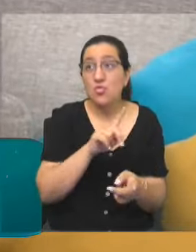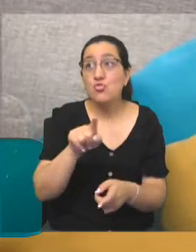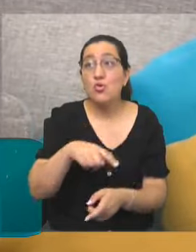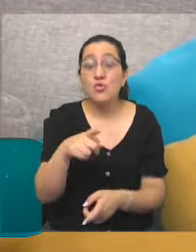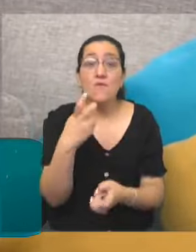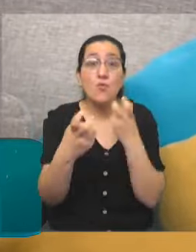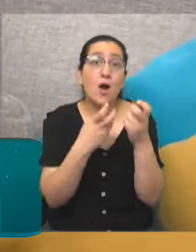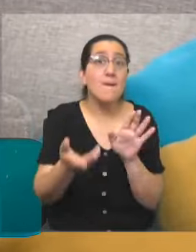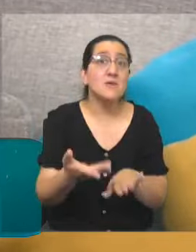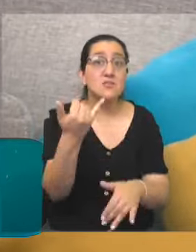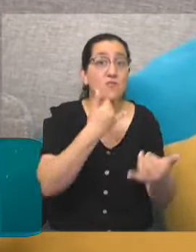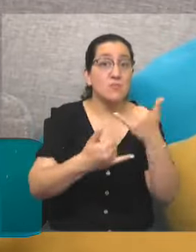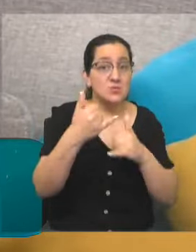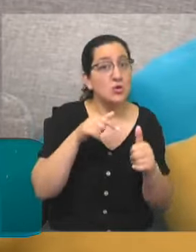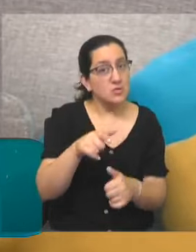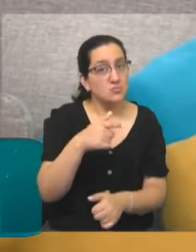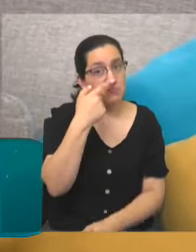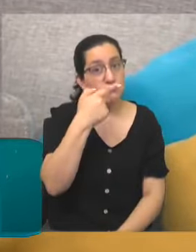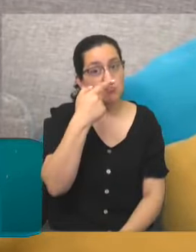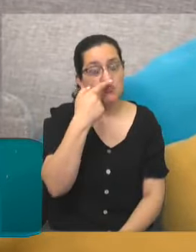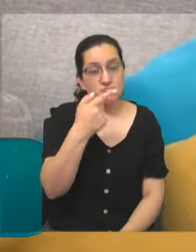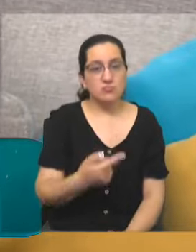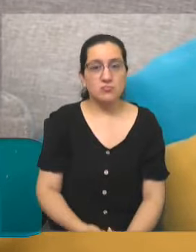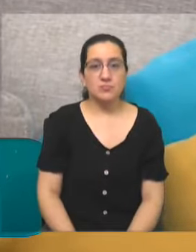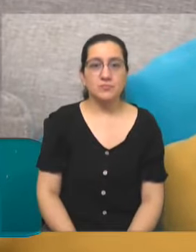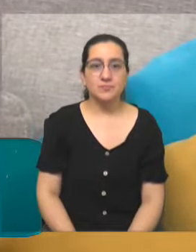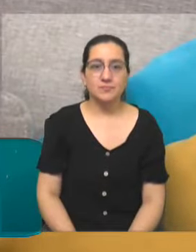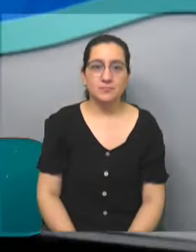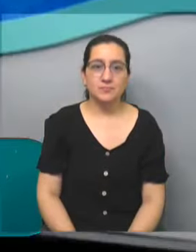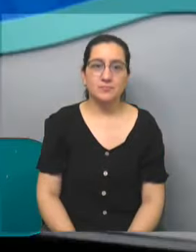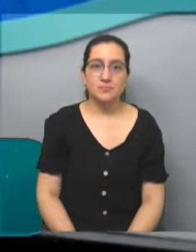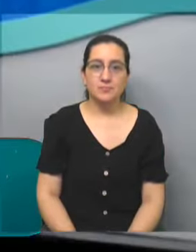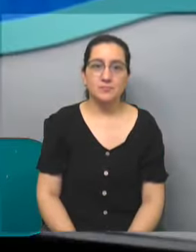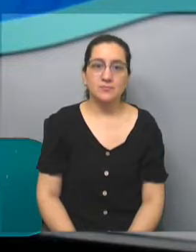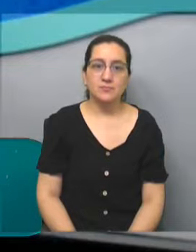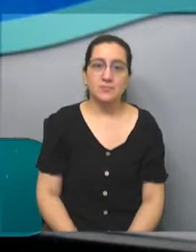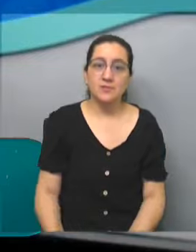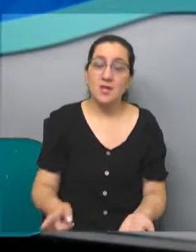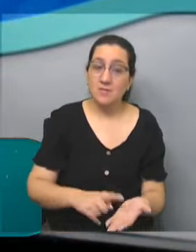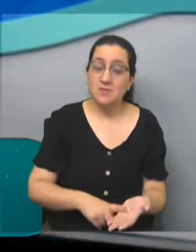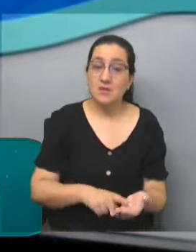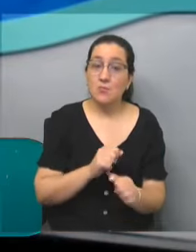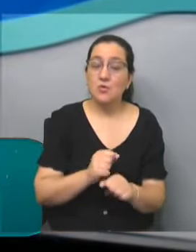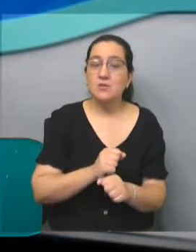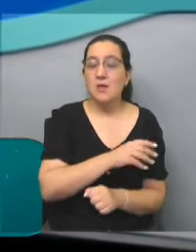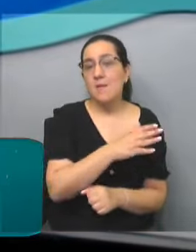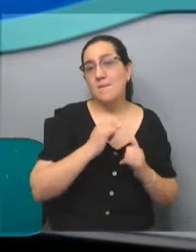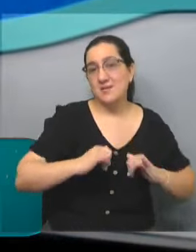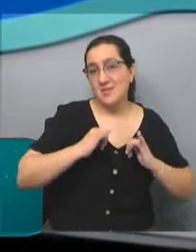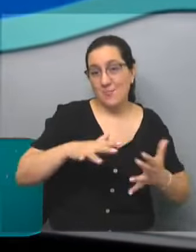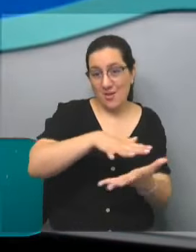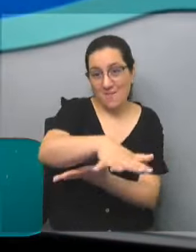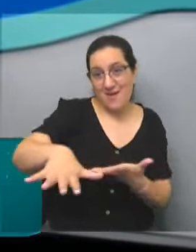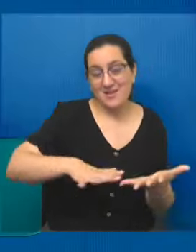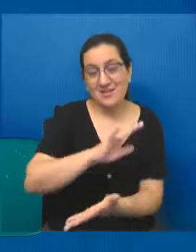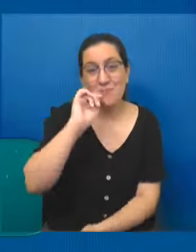Ese tipo de pistas son las que pueden mover y acompañar. Está bueno, y además pueden recorrer el parque ese que está divino también. Y cualquier